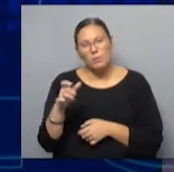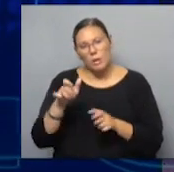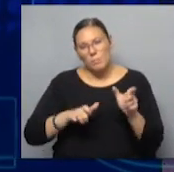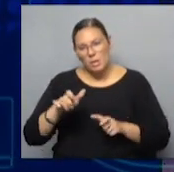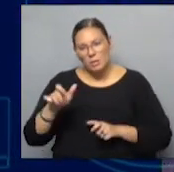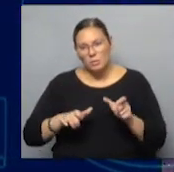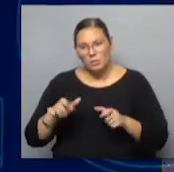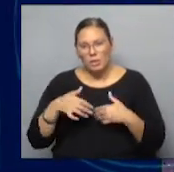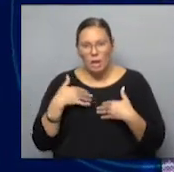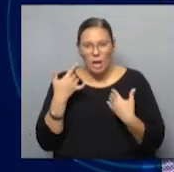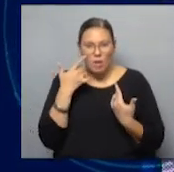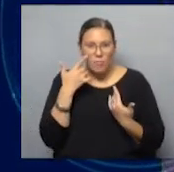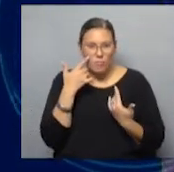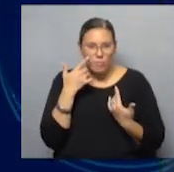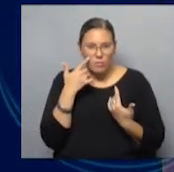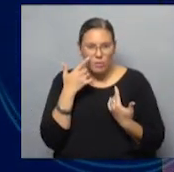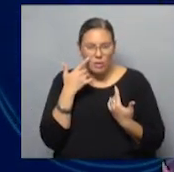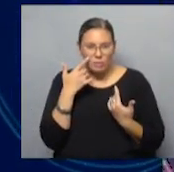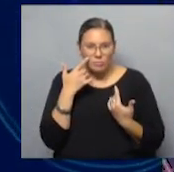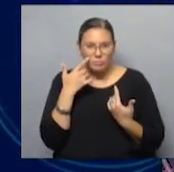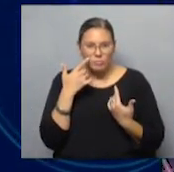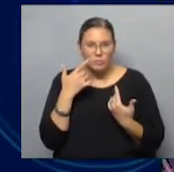que las va a transitar y